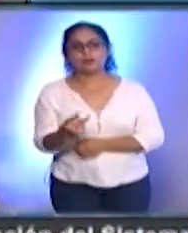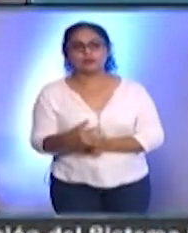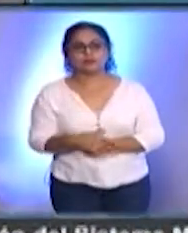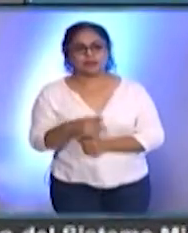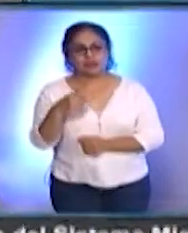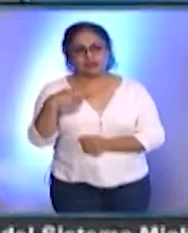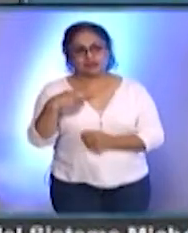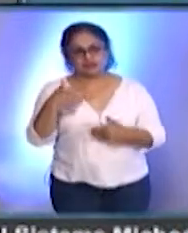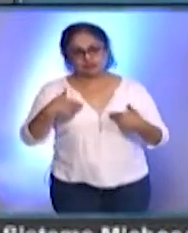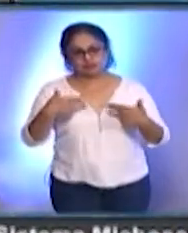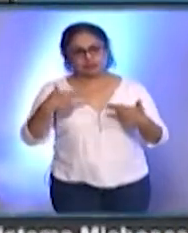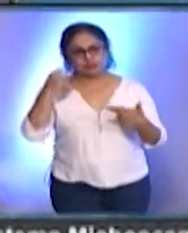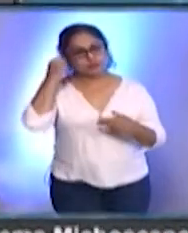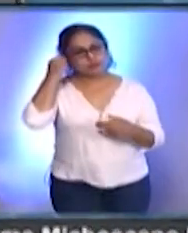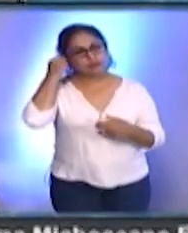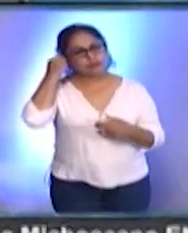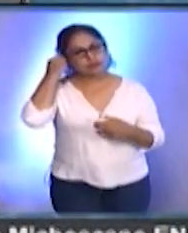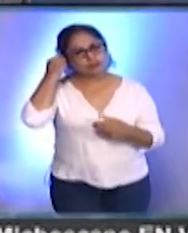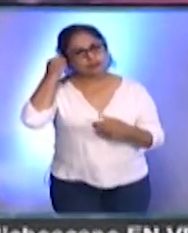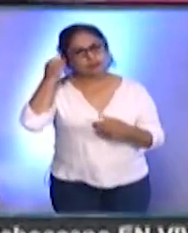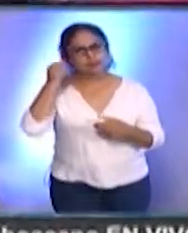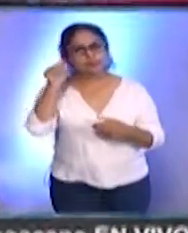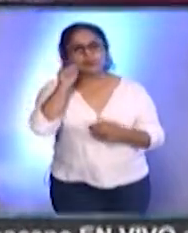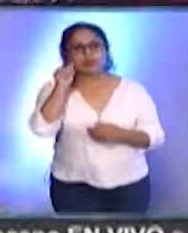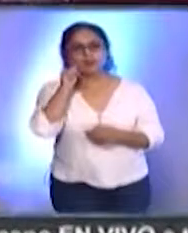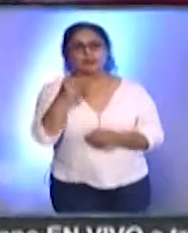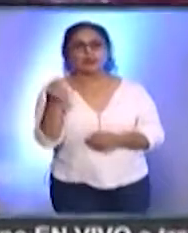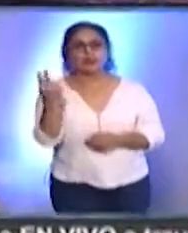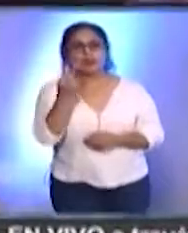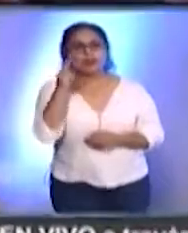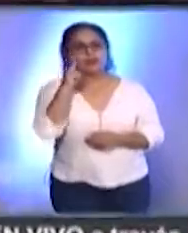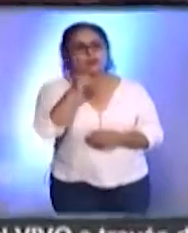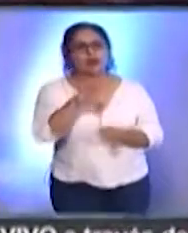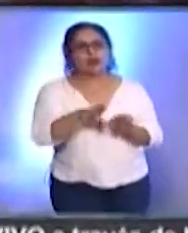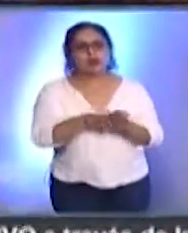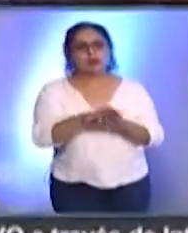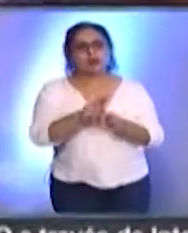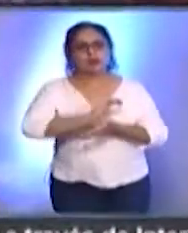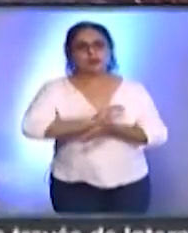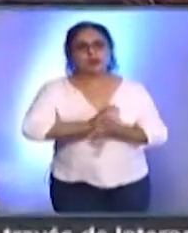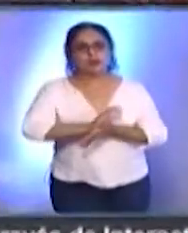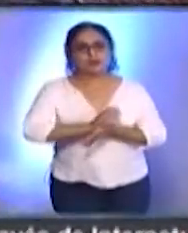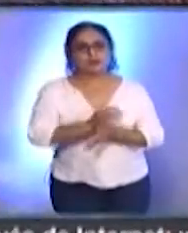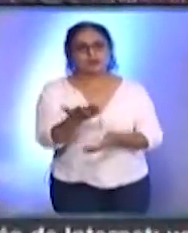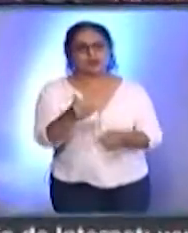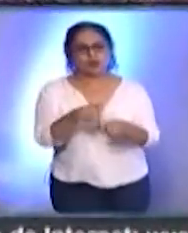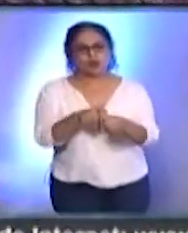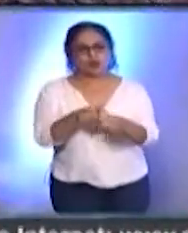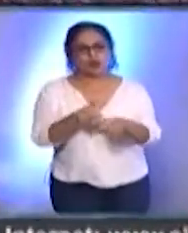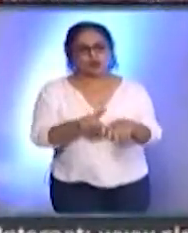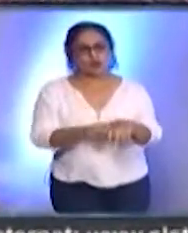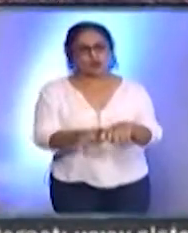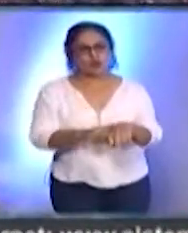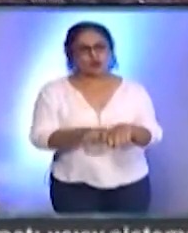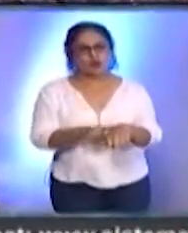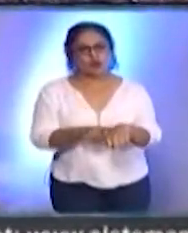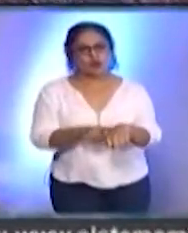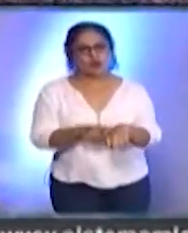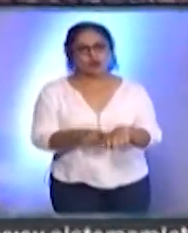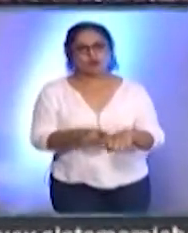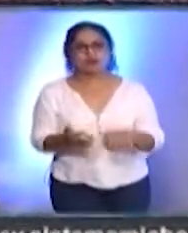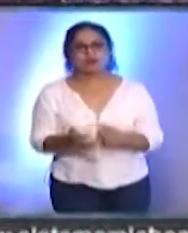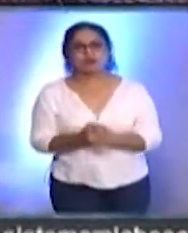culturales en cuestiones que tienen que ver con la discriminación, el racismo,